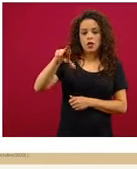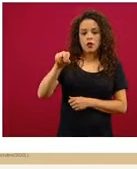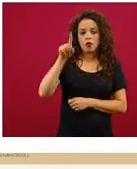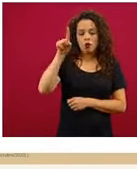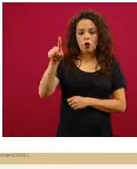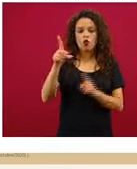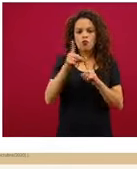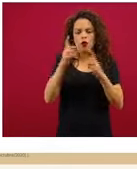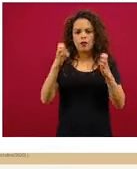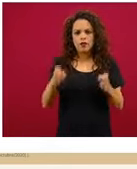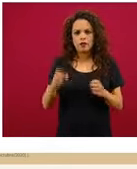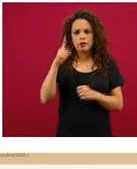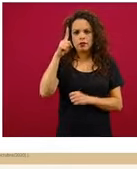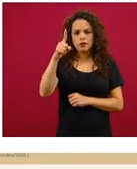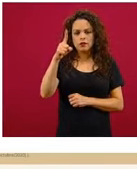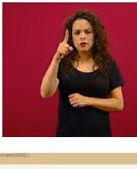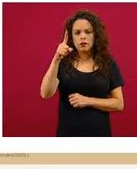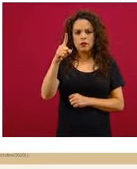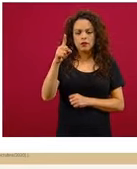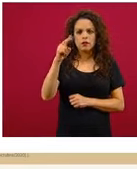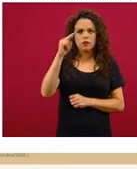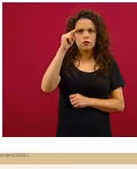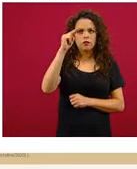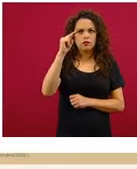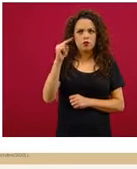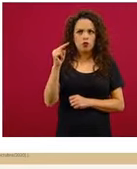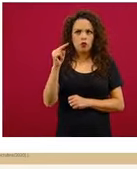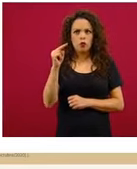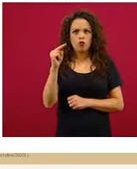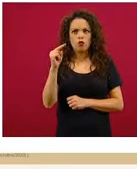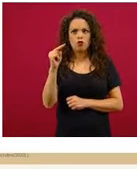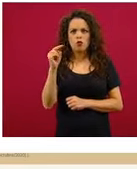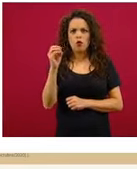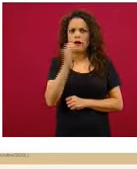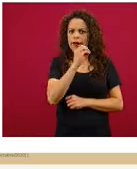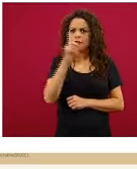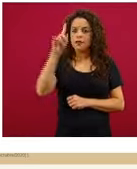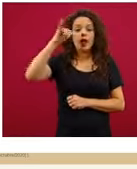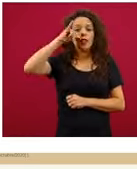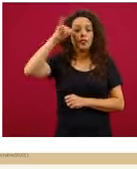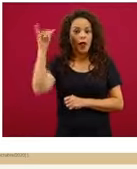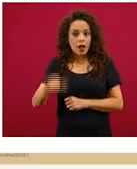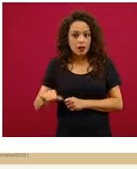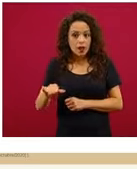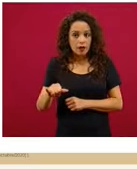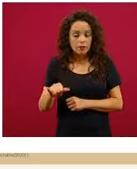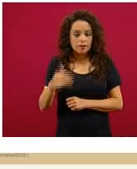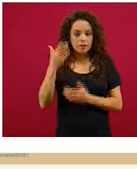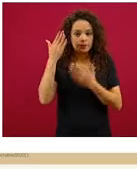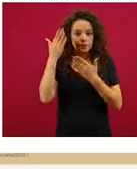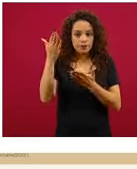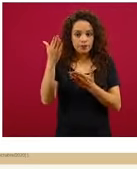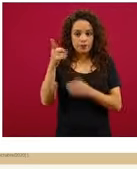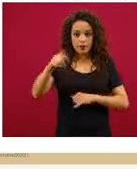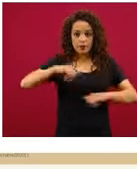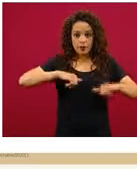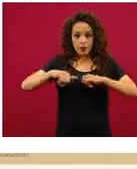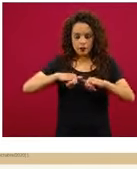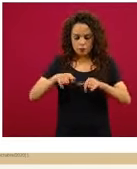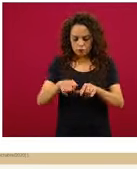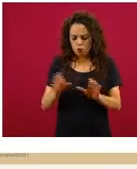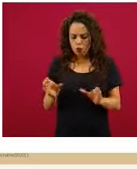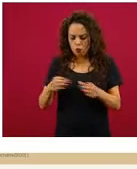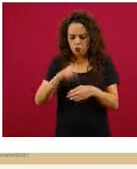que se encuentra al noreste de Italia, precisamente, es una región geográfica, digamos,